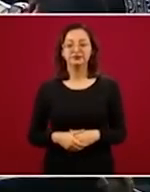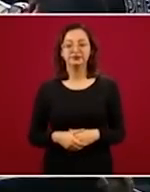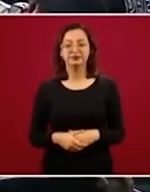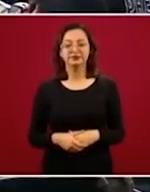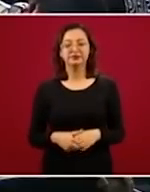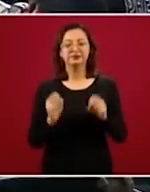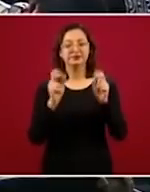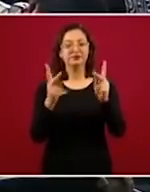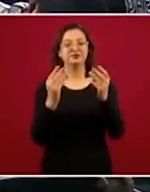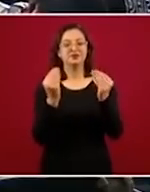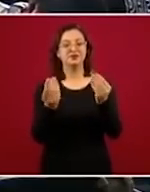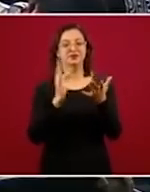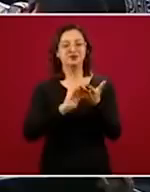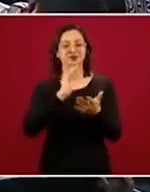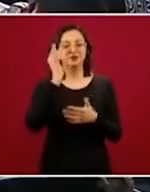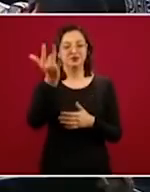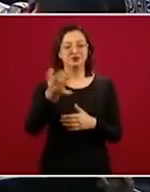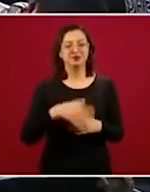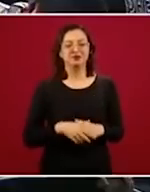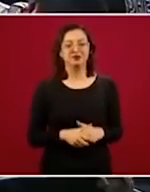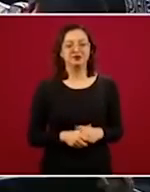muchas gracias